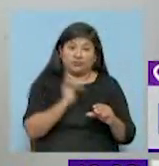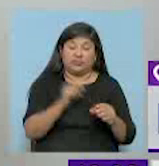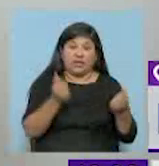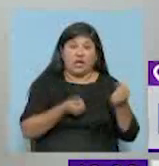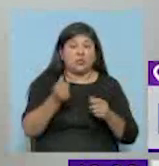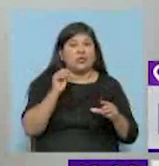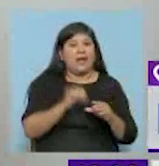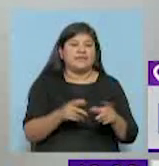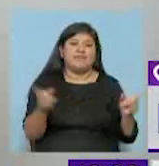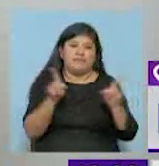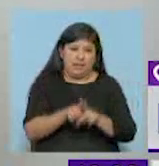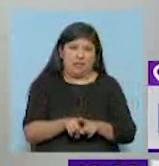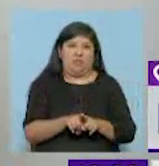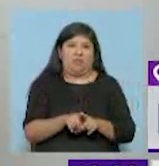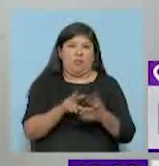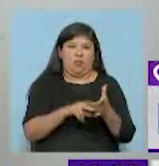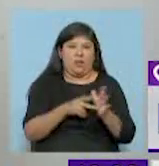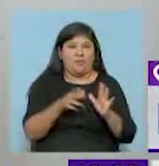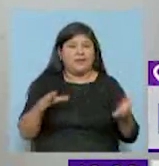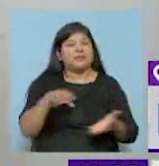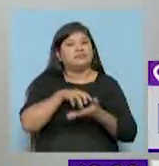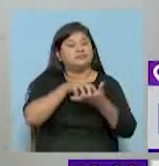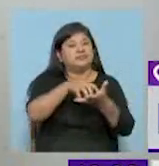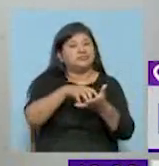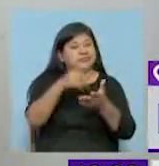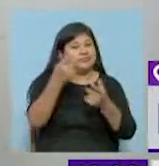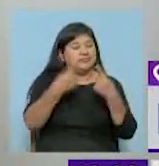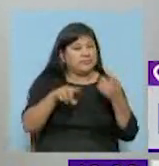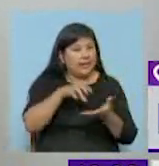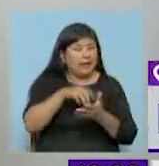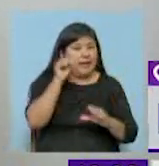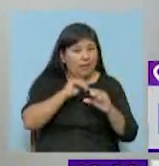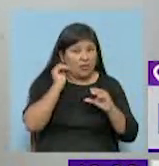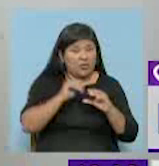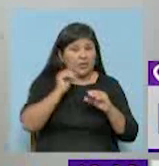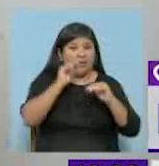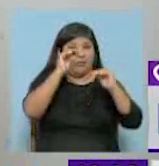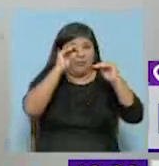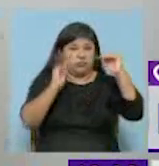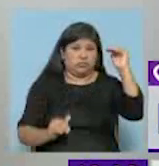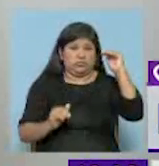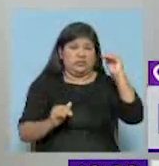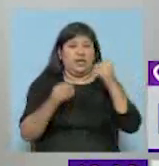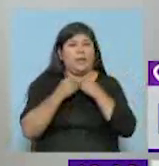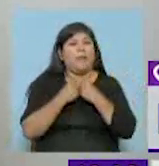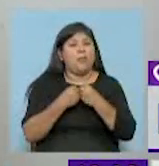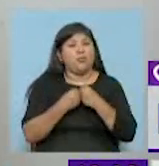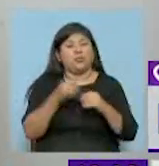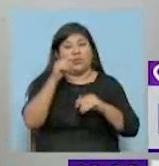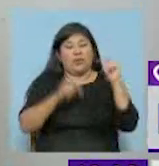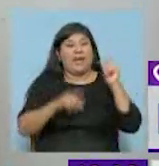está sufriendo la misma crisis que están sufriendo todos los otros rubros. Este mes la caída de planes ha sido mucho más fuerte, ha superado